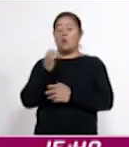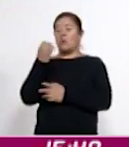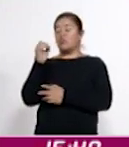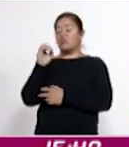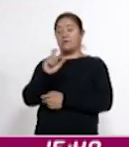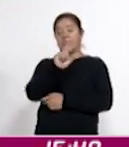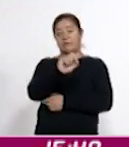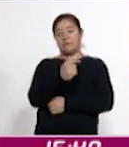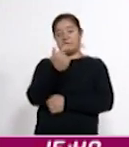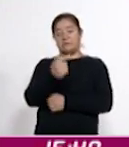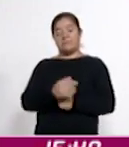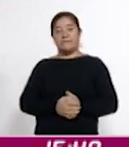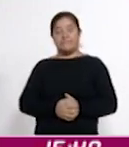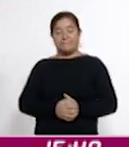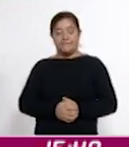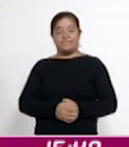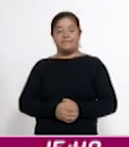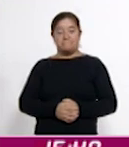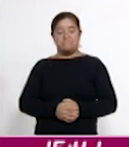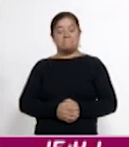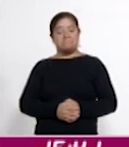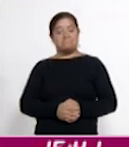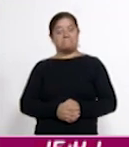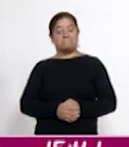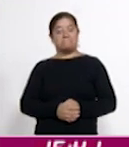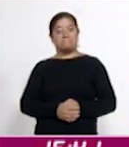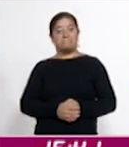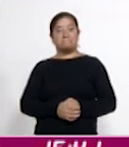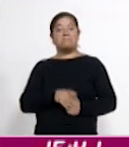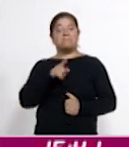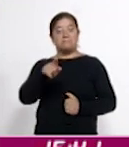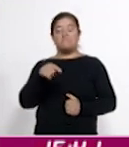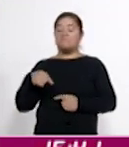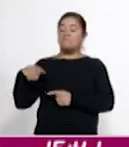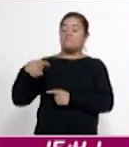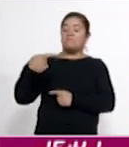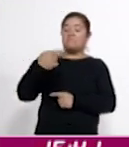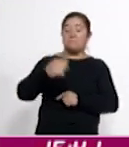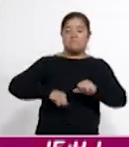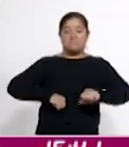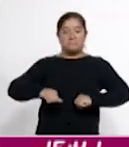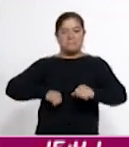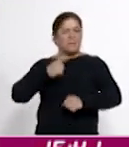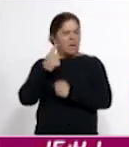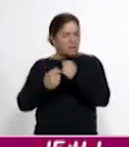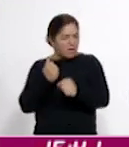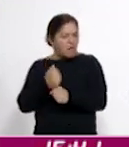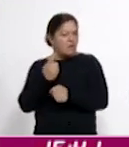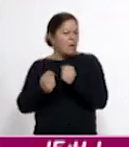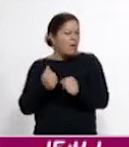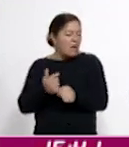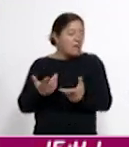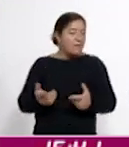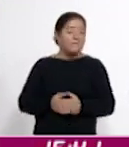27 de octubre. Fíjese. El día 27 de octubre. ¿Vienen realizando esta actividad de forma anual o es su primera?